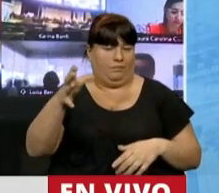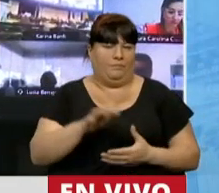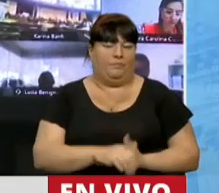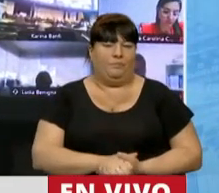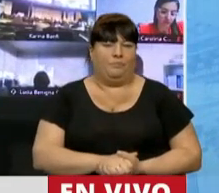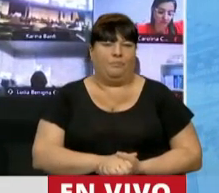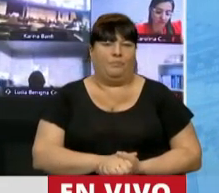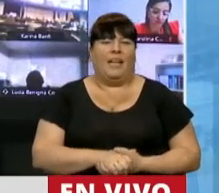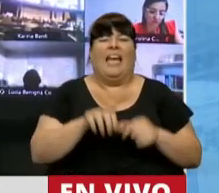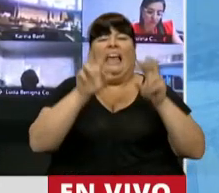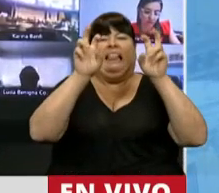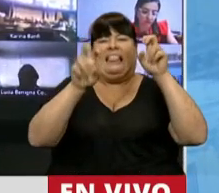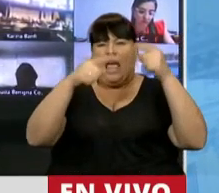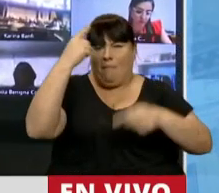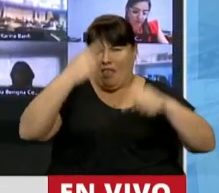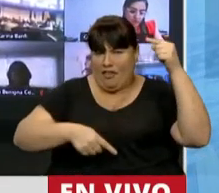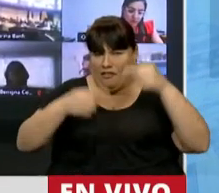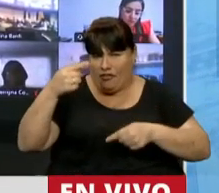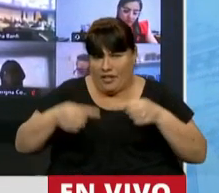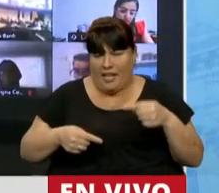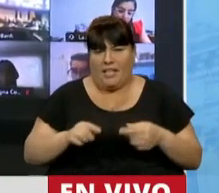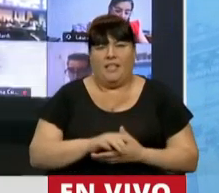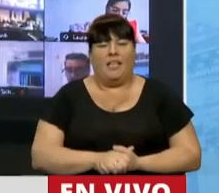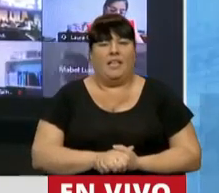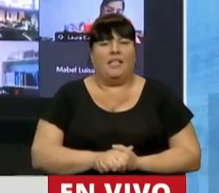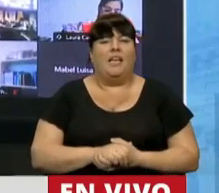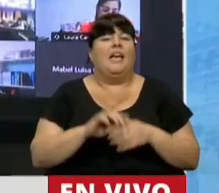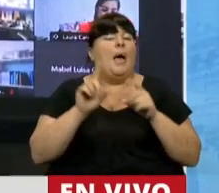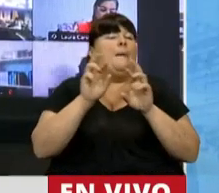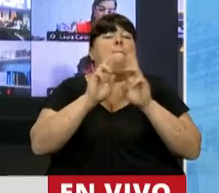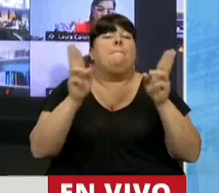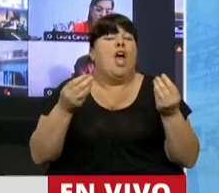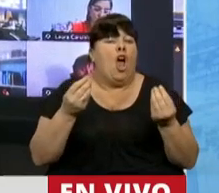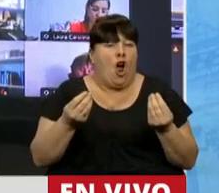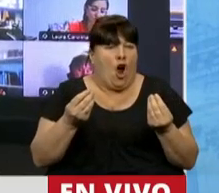sus dichos y sus decisiones de gobierno.